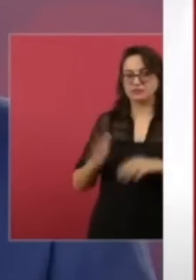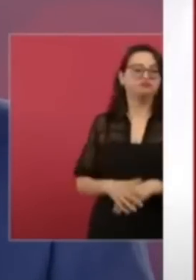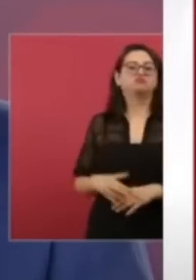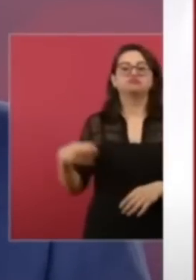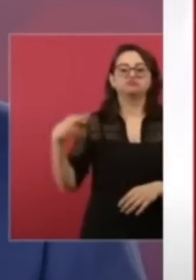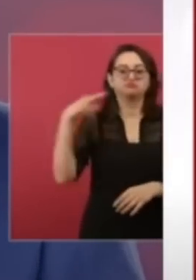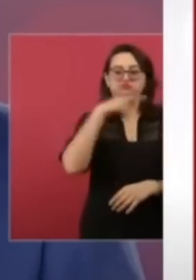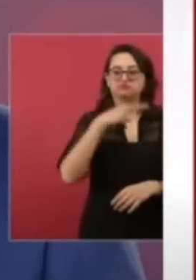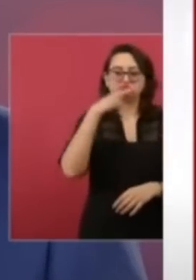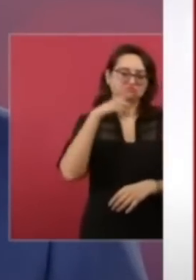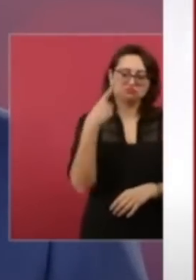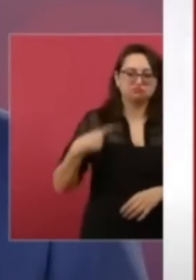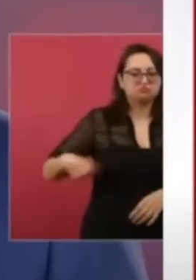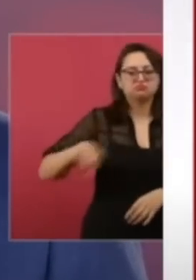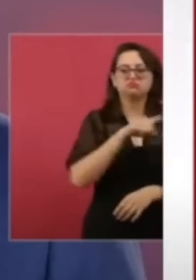y lo vamos a seguir haciendo